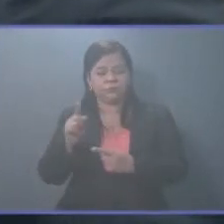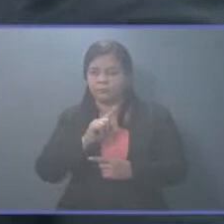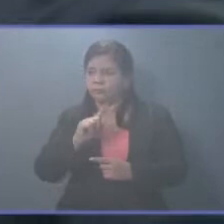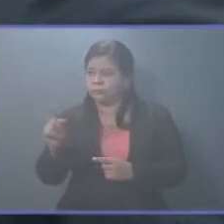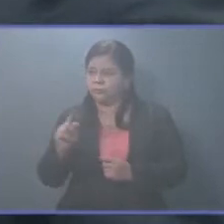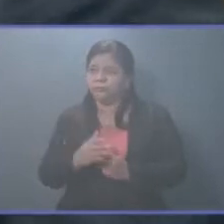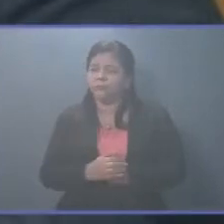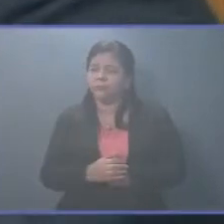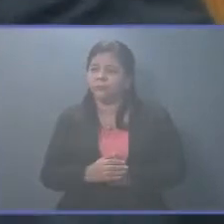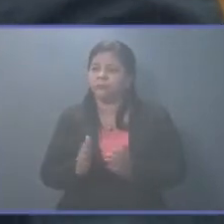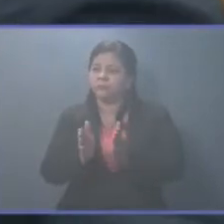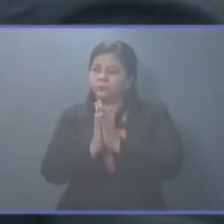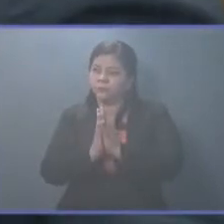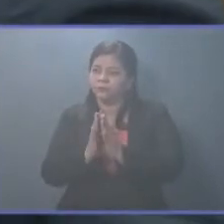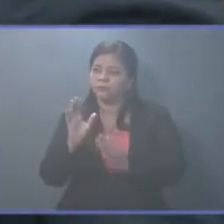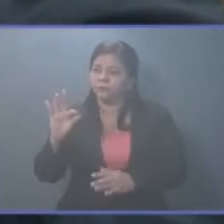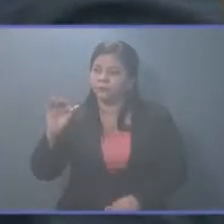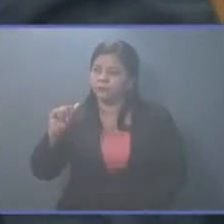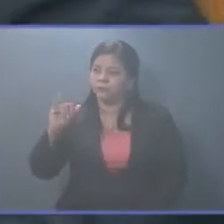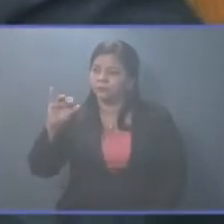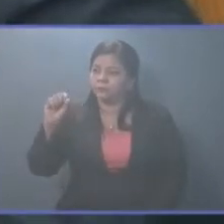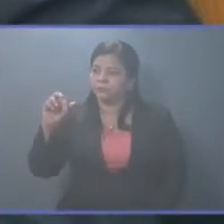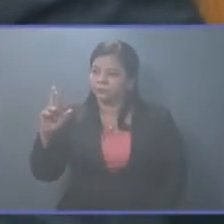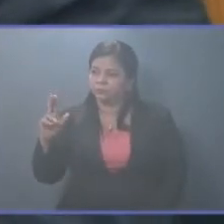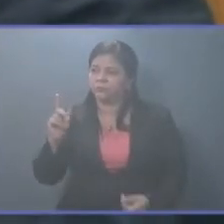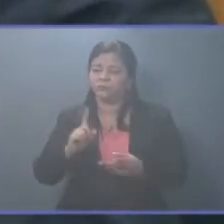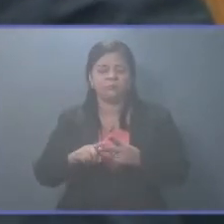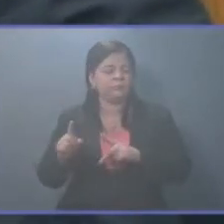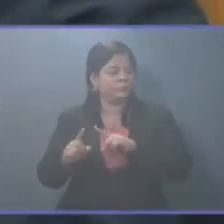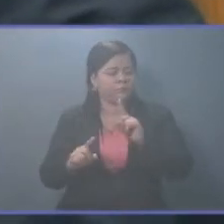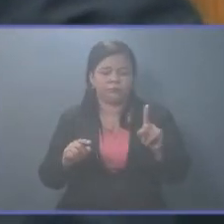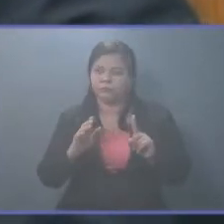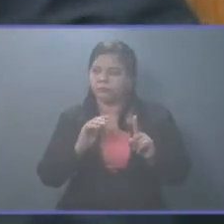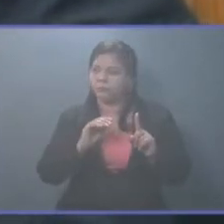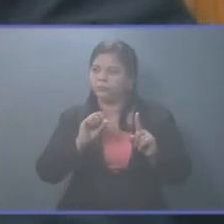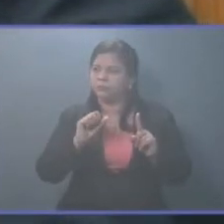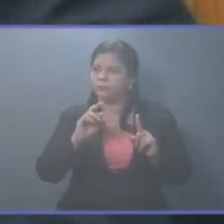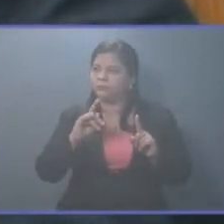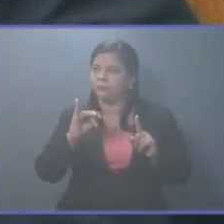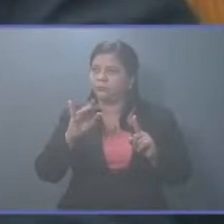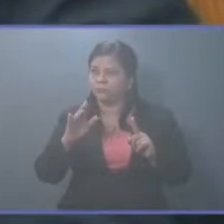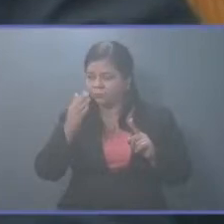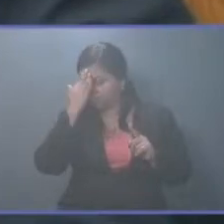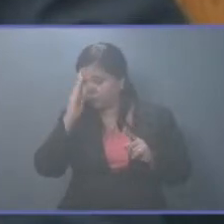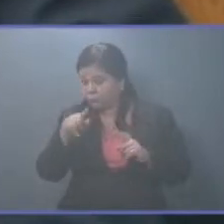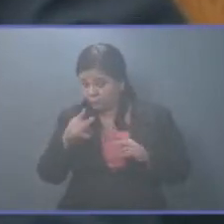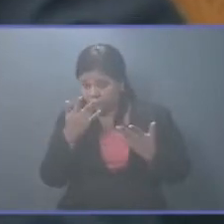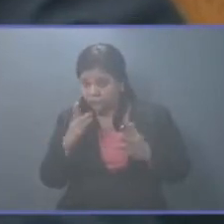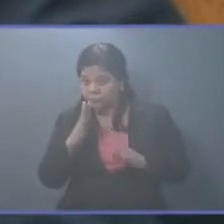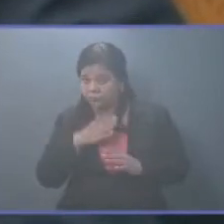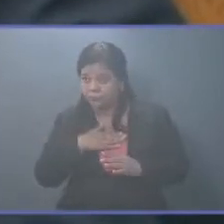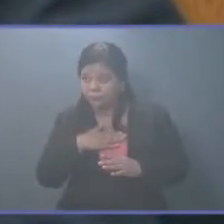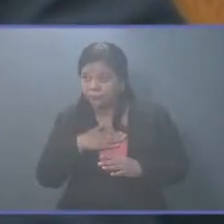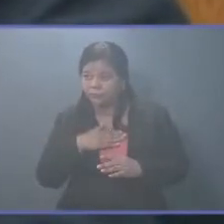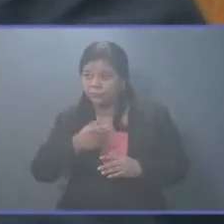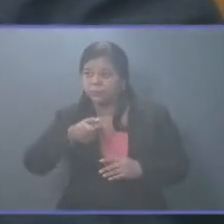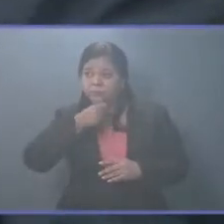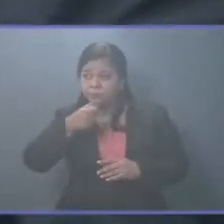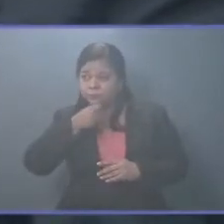de, la vacuna de Pfizer y no la de AstraZeneca. Quisiera saber si la tienen a la mano y si no...